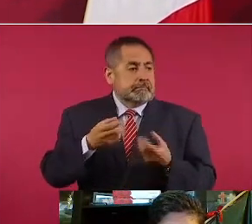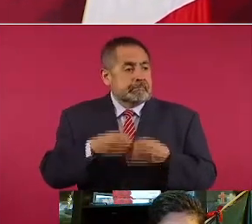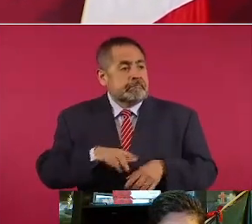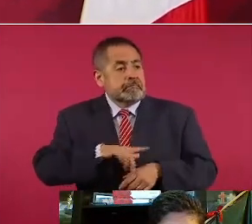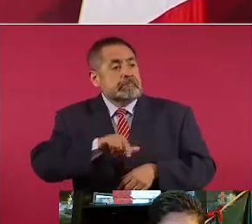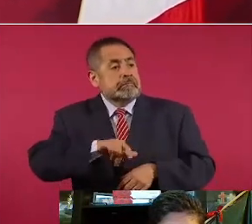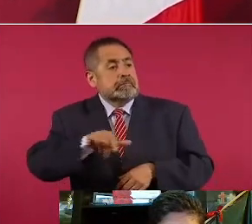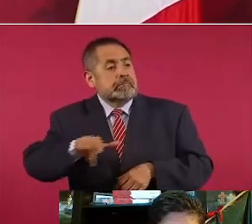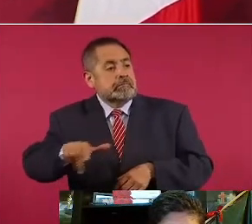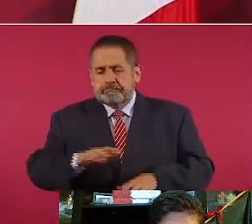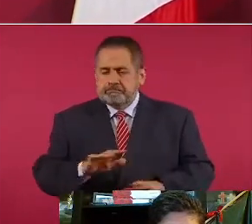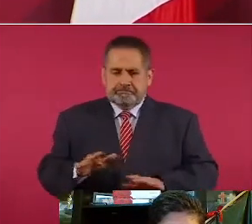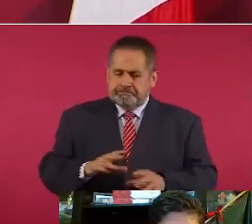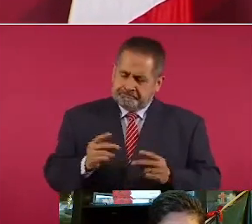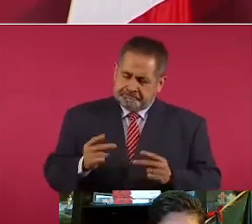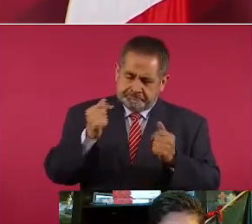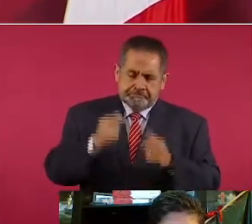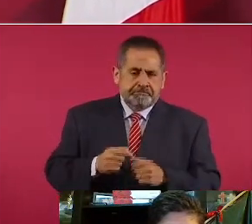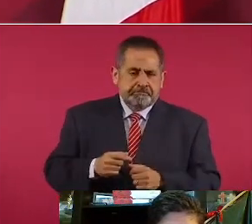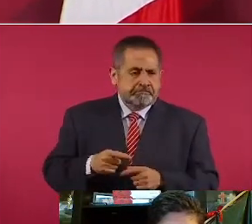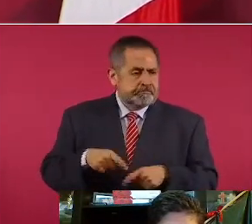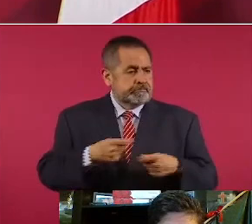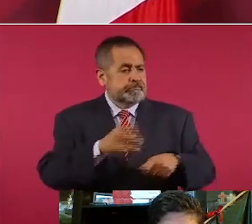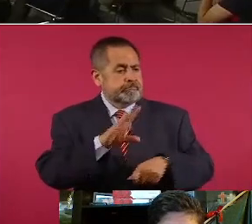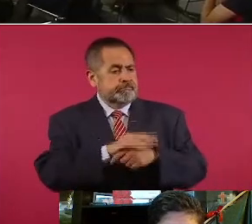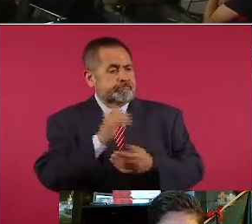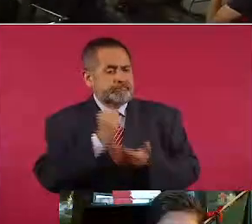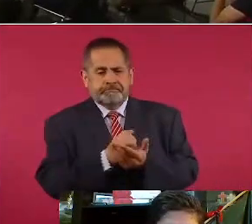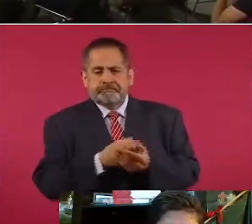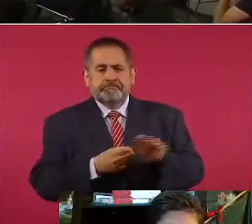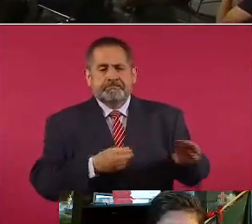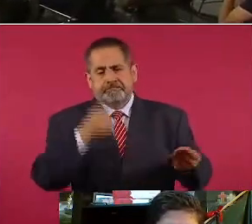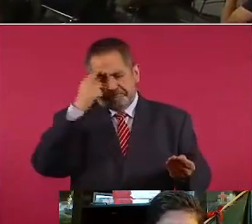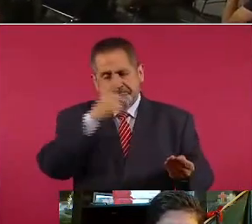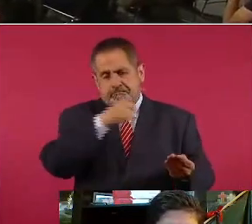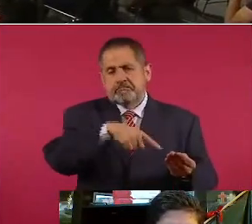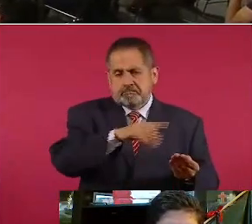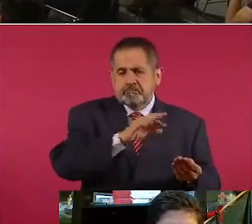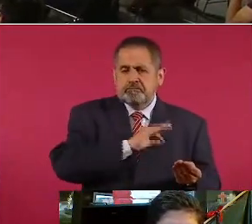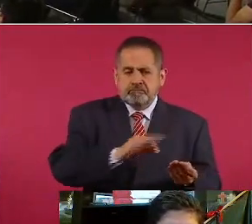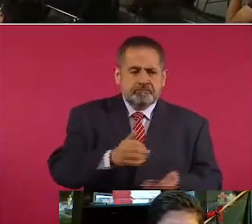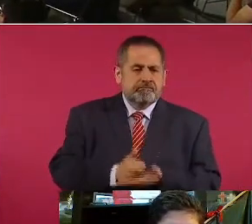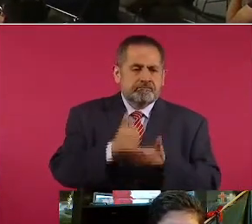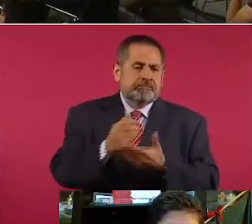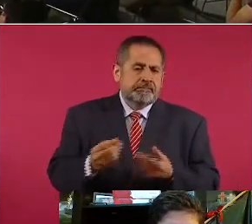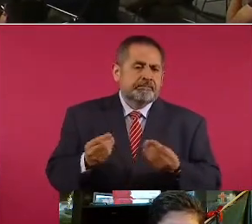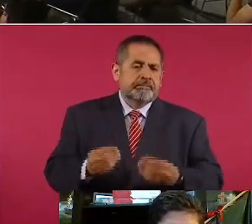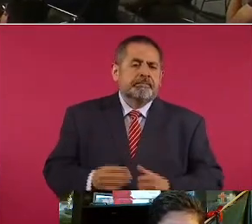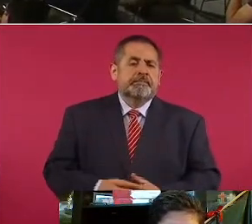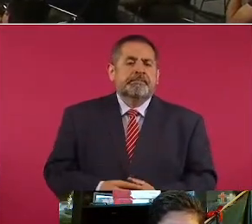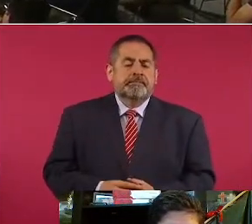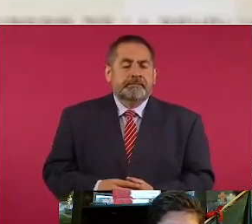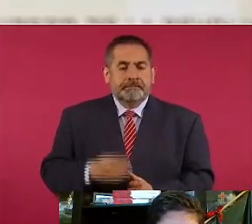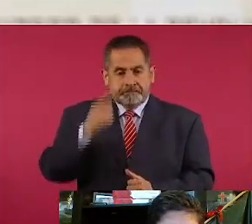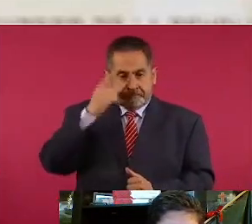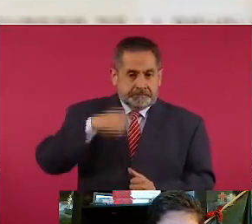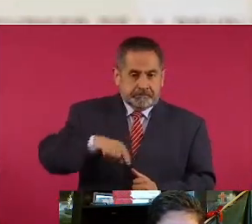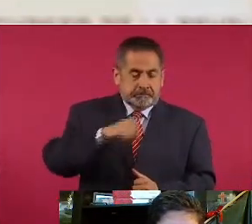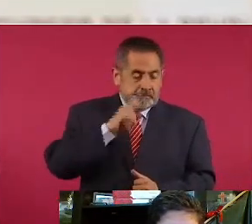afecte. Entonces esa licencia también va a ayudar mucho para